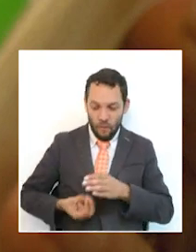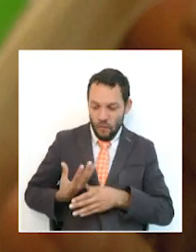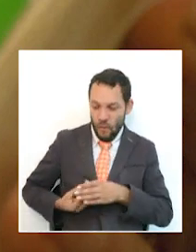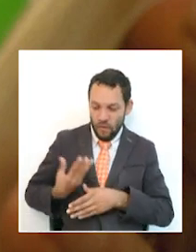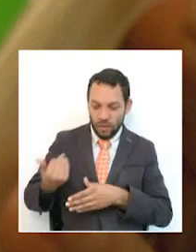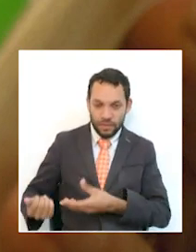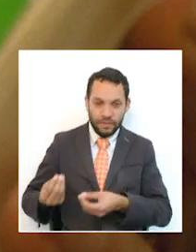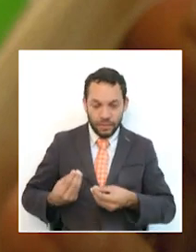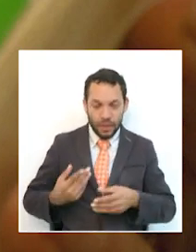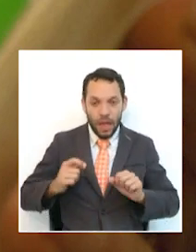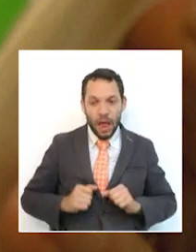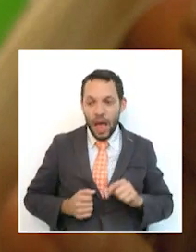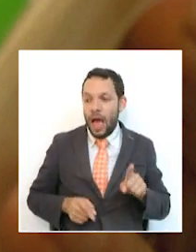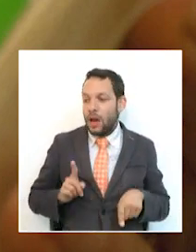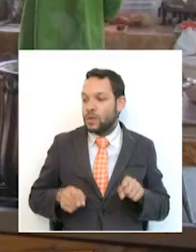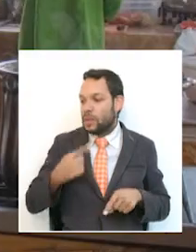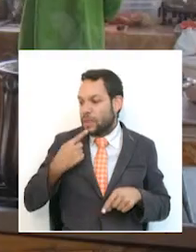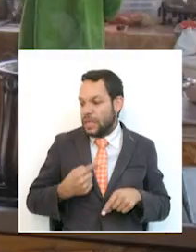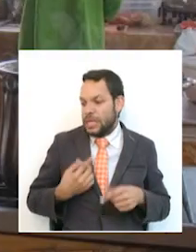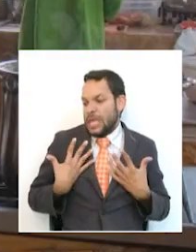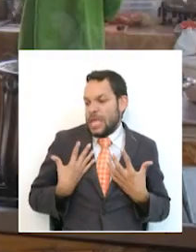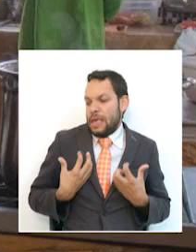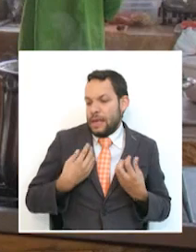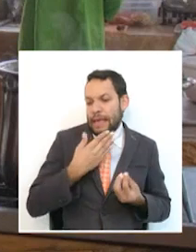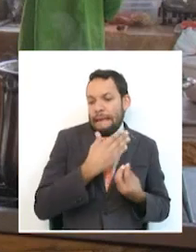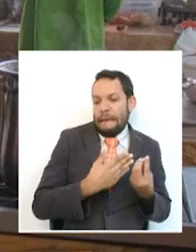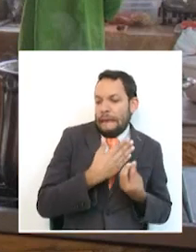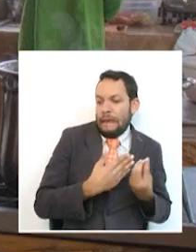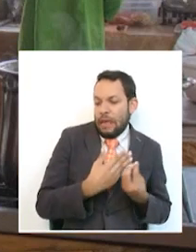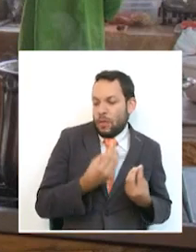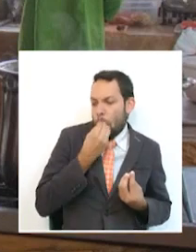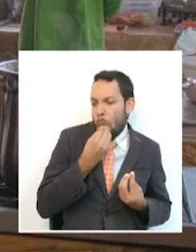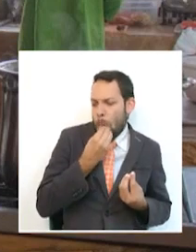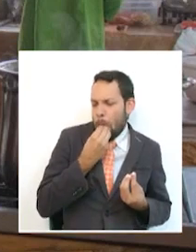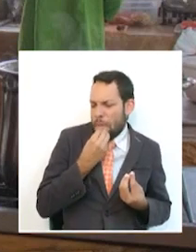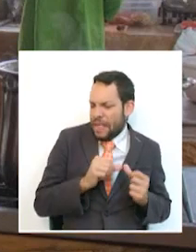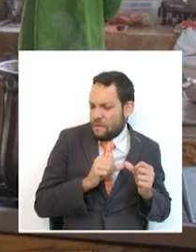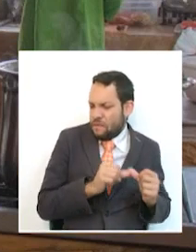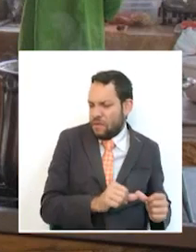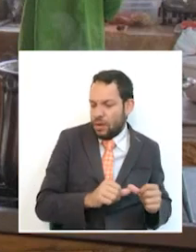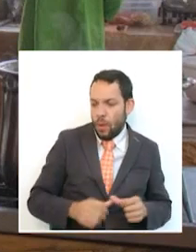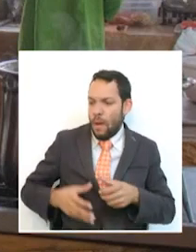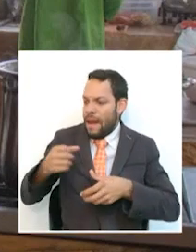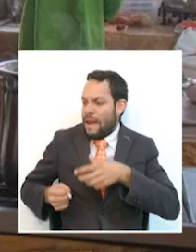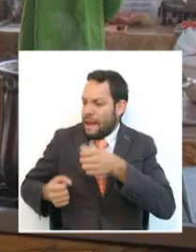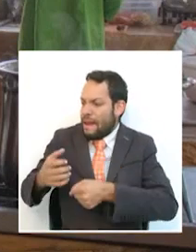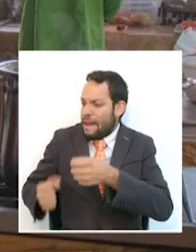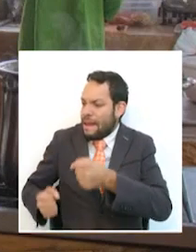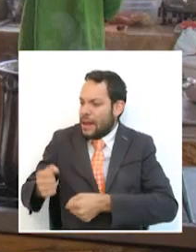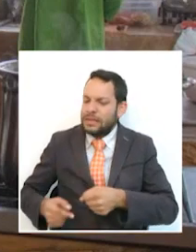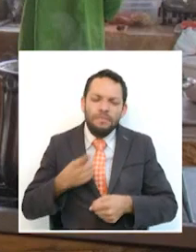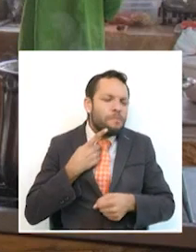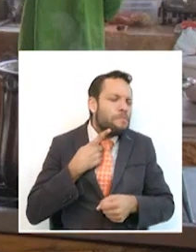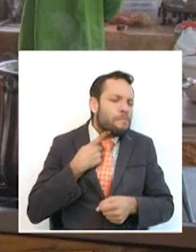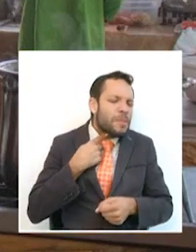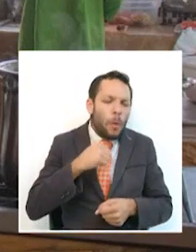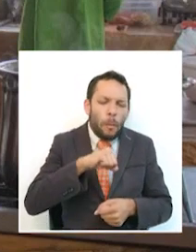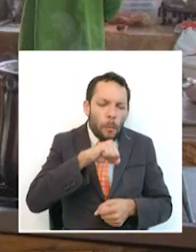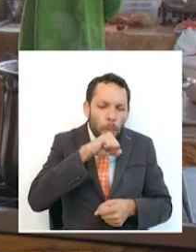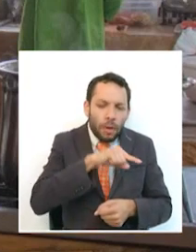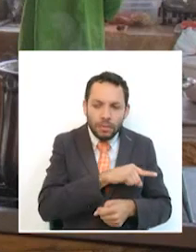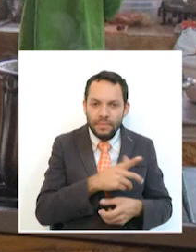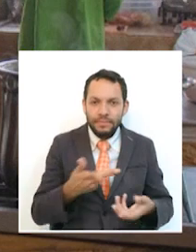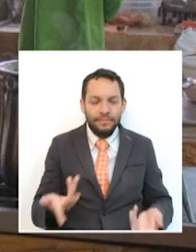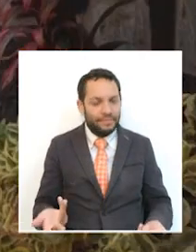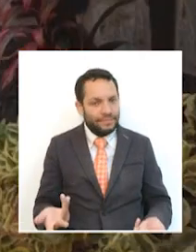no me vaya a quitar el queso por favor que se quite me lo que quiera pero no me vaya a quitar el queso entonces nos estamos dejando llevar por